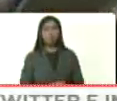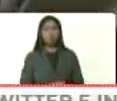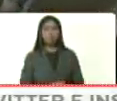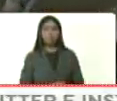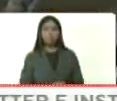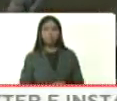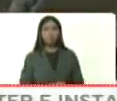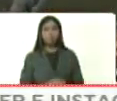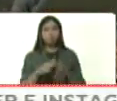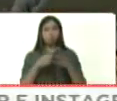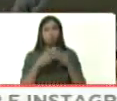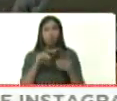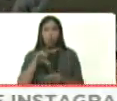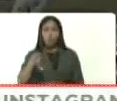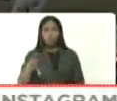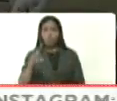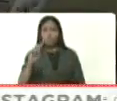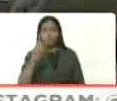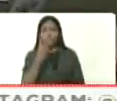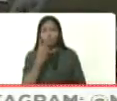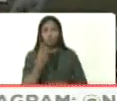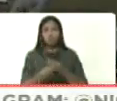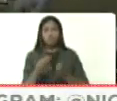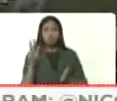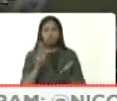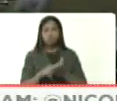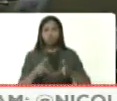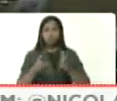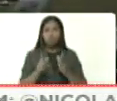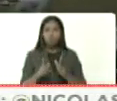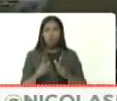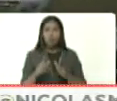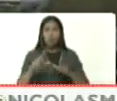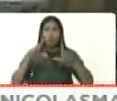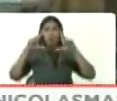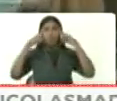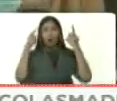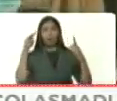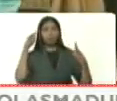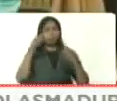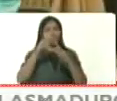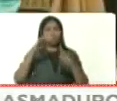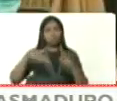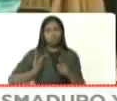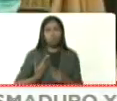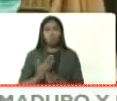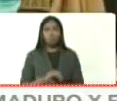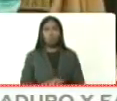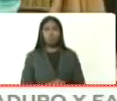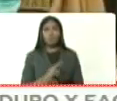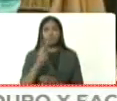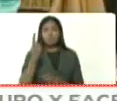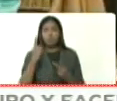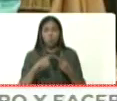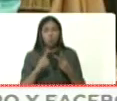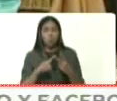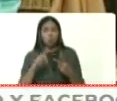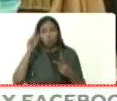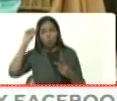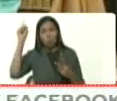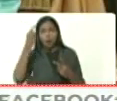Todos los estados, el primer estado en cumplir la meta fue La Guaira, el segundo estado